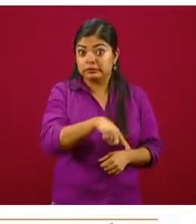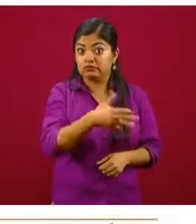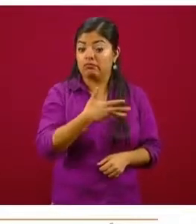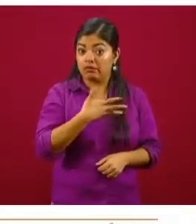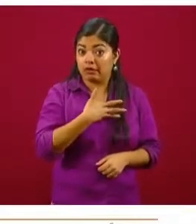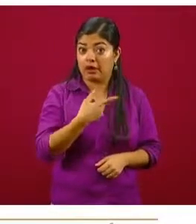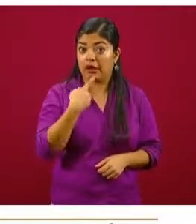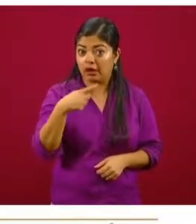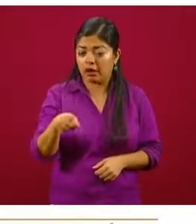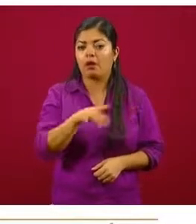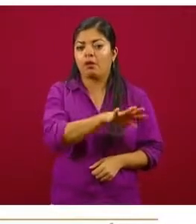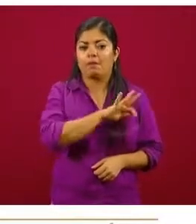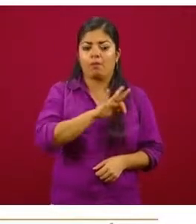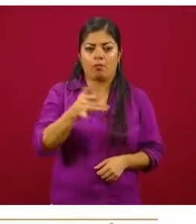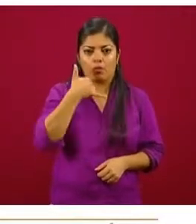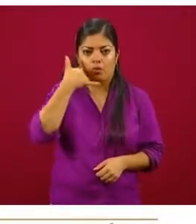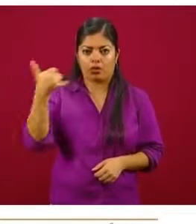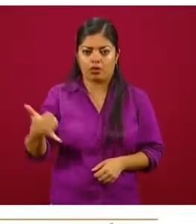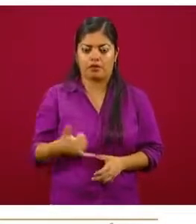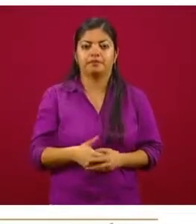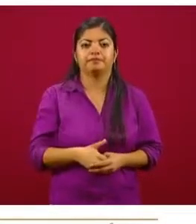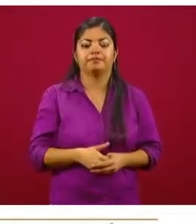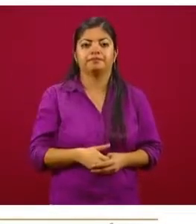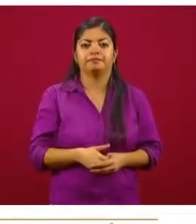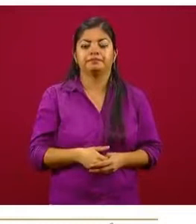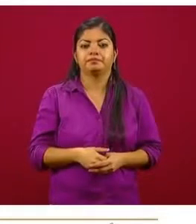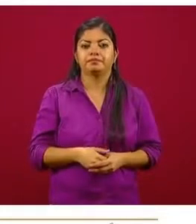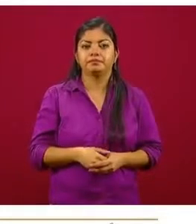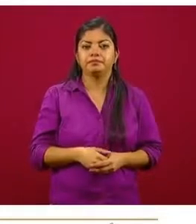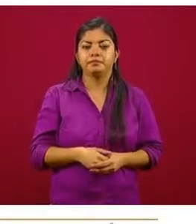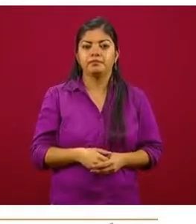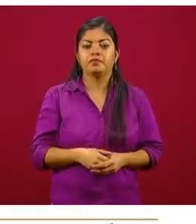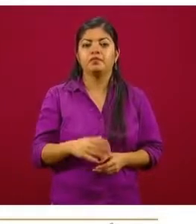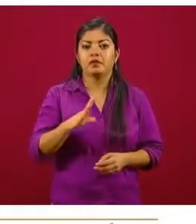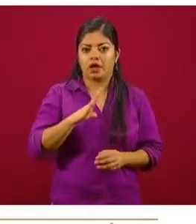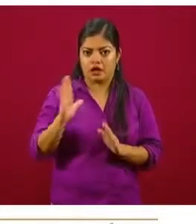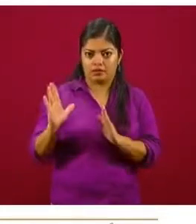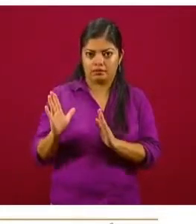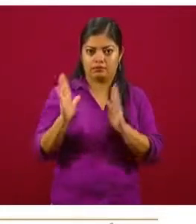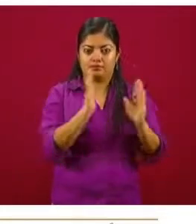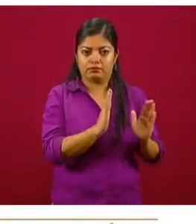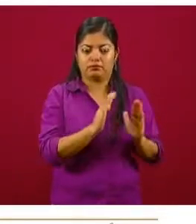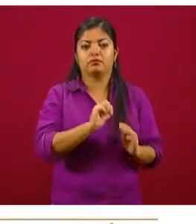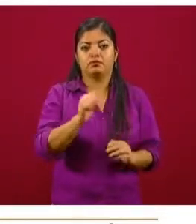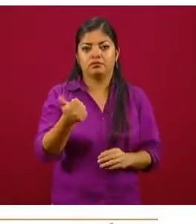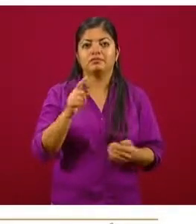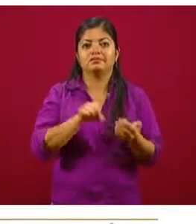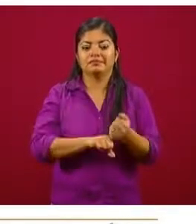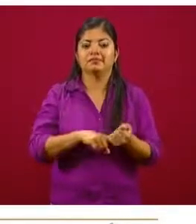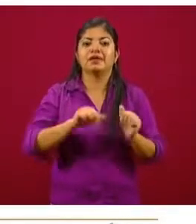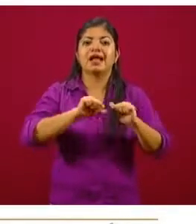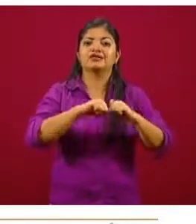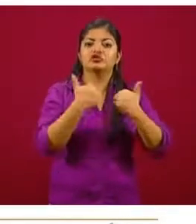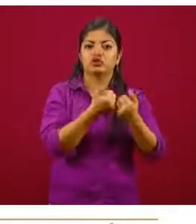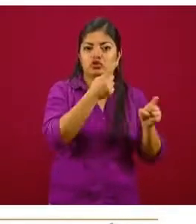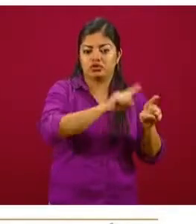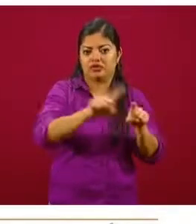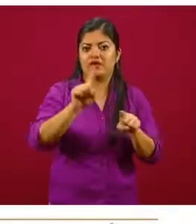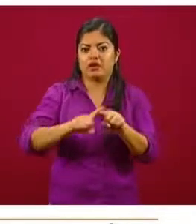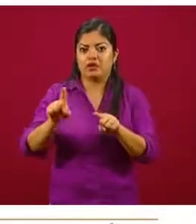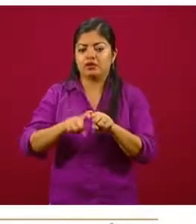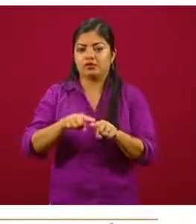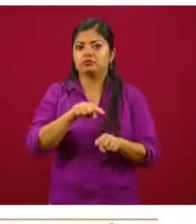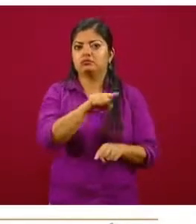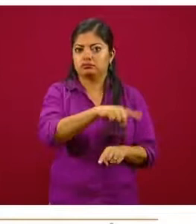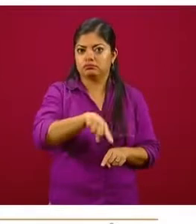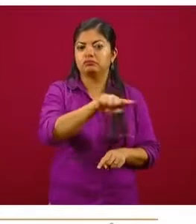este tipo pueda llamar. En segundo lugar, tenemos una relación muy estrecha con las organizaciones de la sociedad civil, quienes nos han